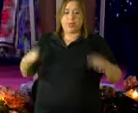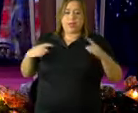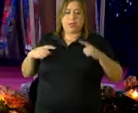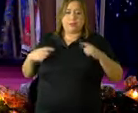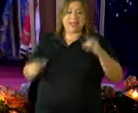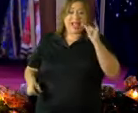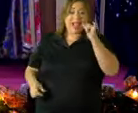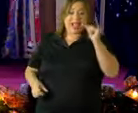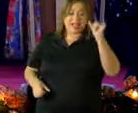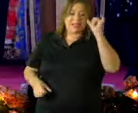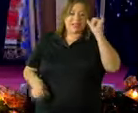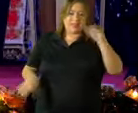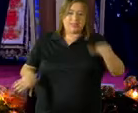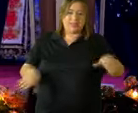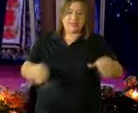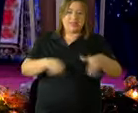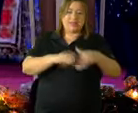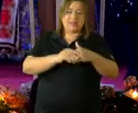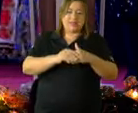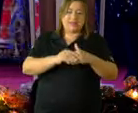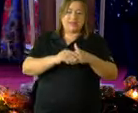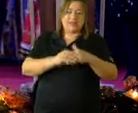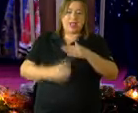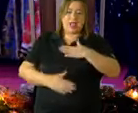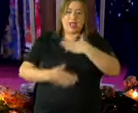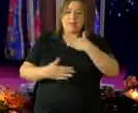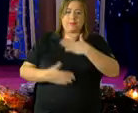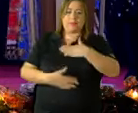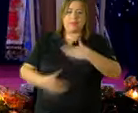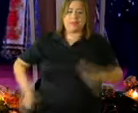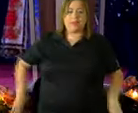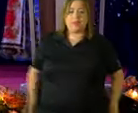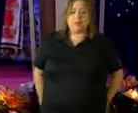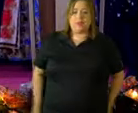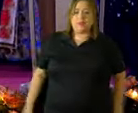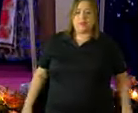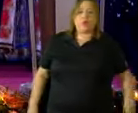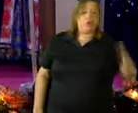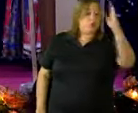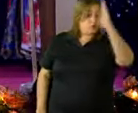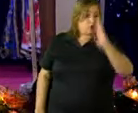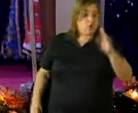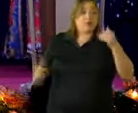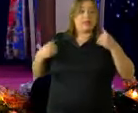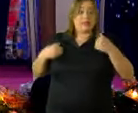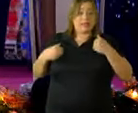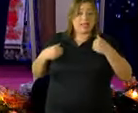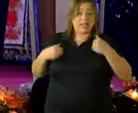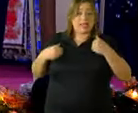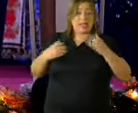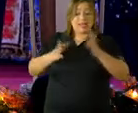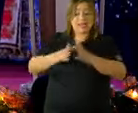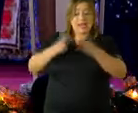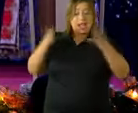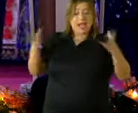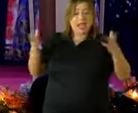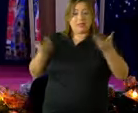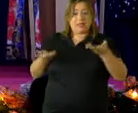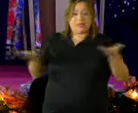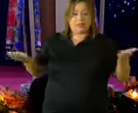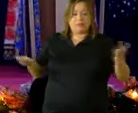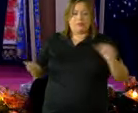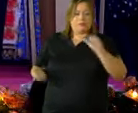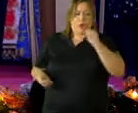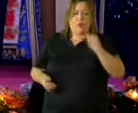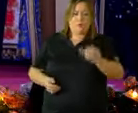contrajo matrimonio y una felicidad impresionante. Hermano, Dios tiene grandes cosas. Solo, es que tú crees que es para otro.